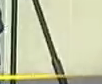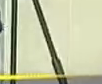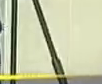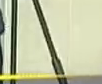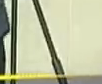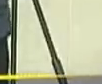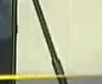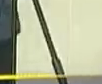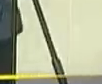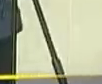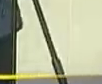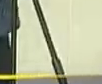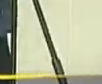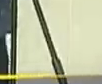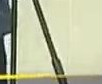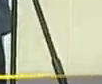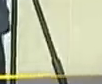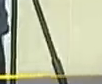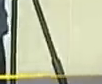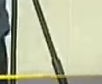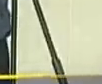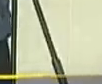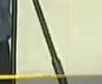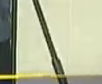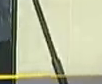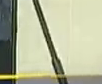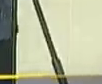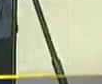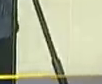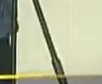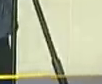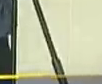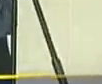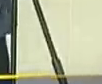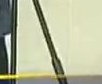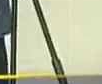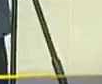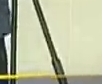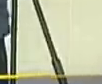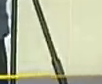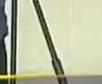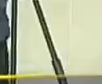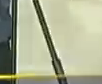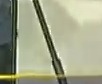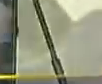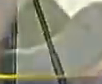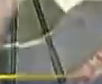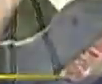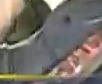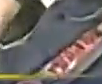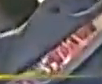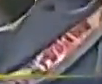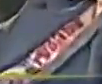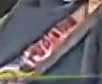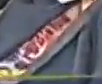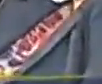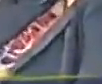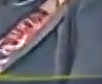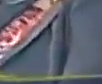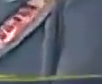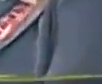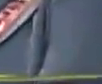Venezuela. En contexto, la Soberana Asamblea Nacional electa para el periodo 2021-2025 ha